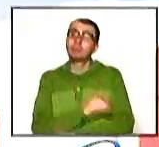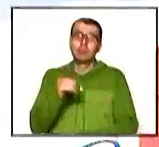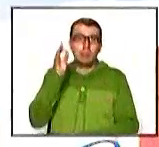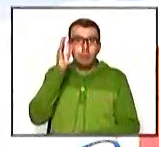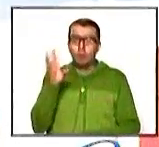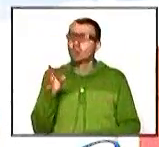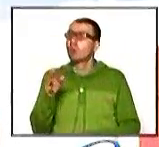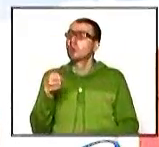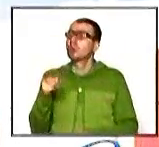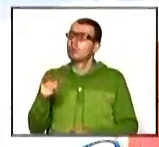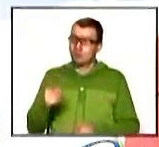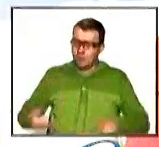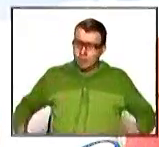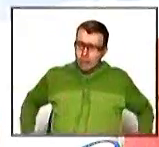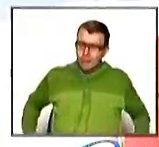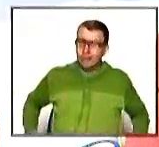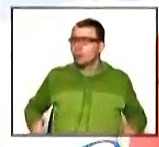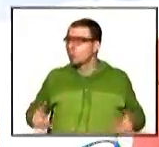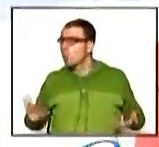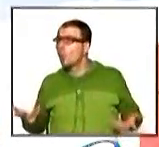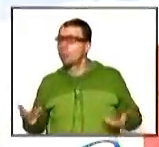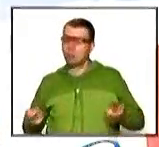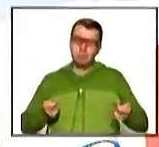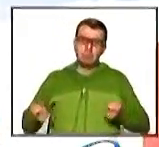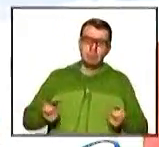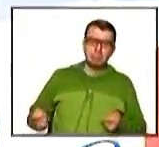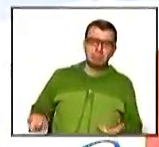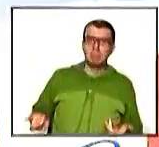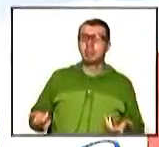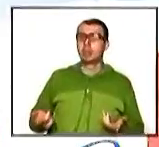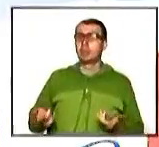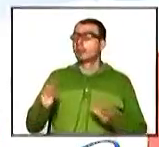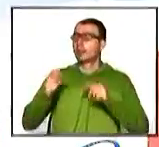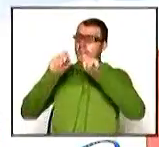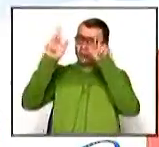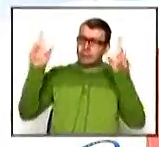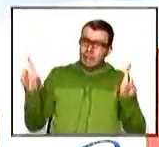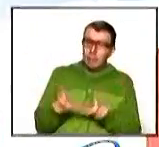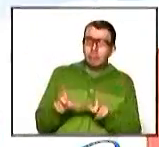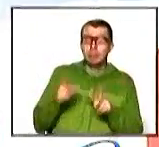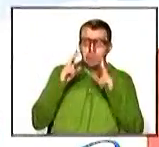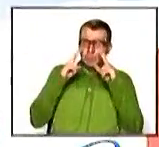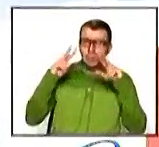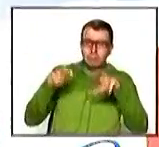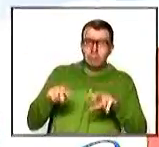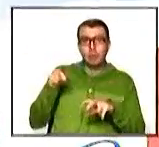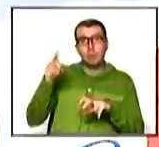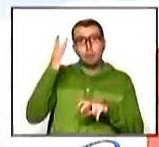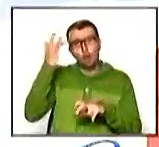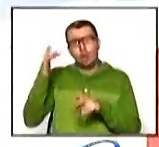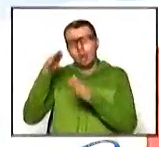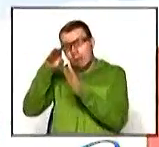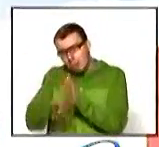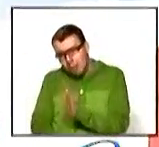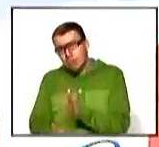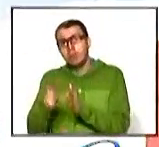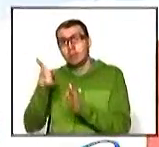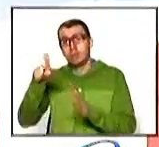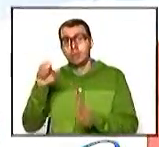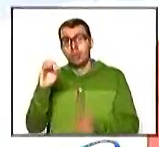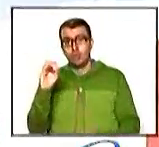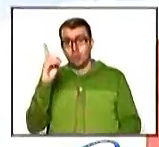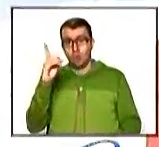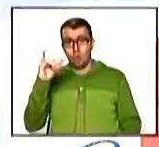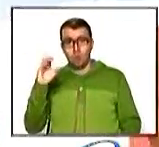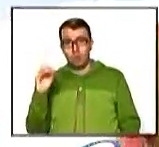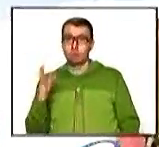función renal. Entonces hay que hacer otros exámenes para uno poder estudiar por qué se le bajó el sodio. No es,